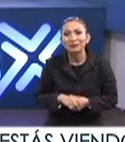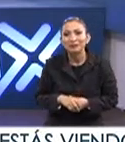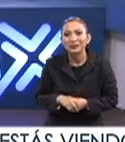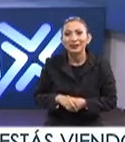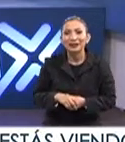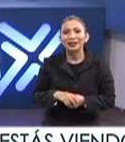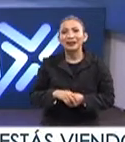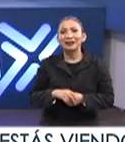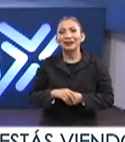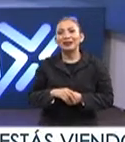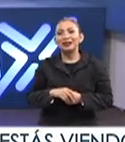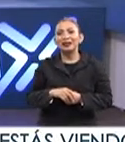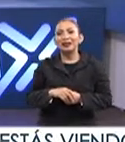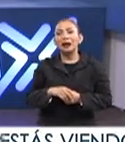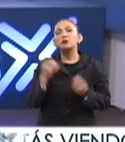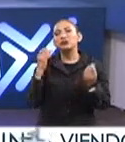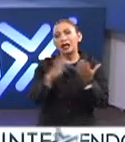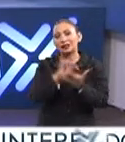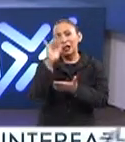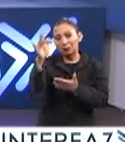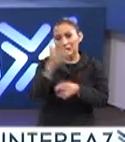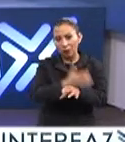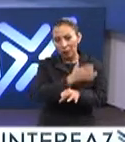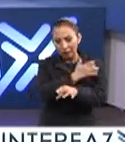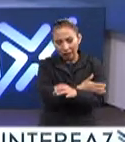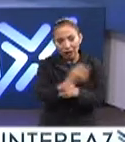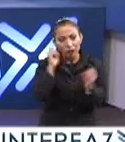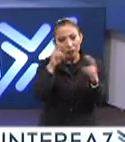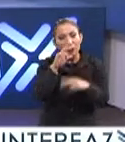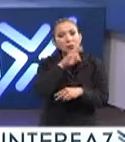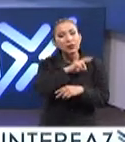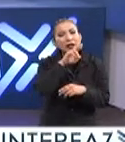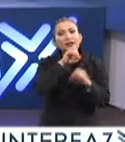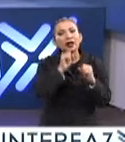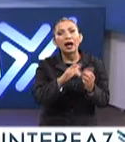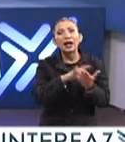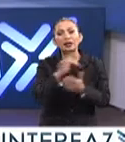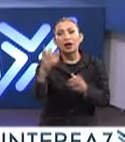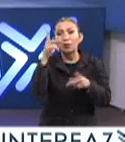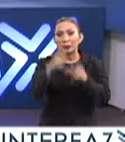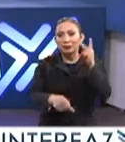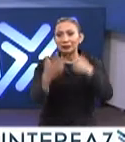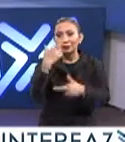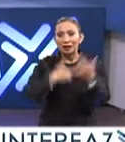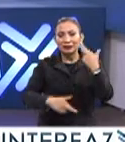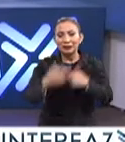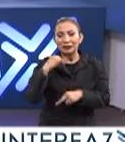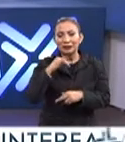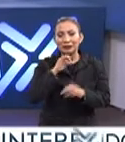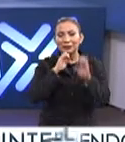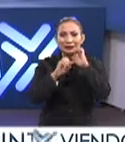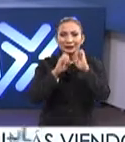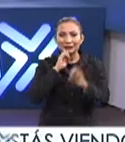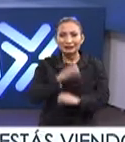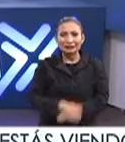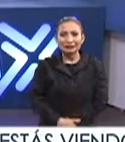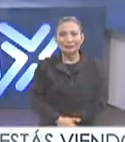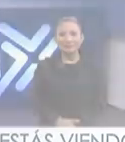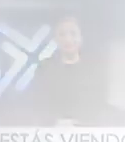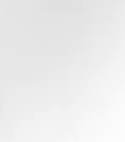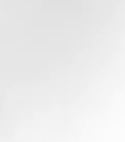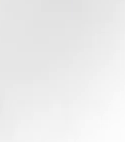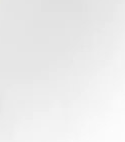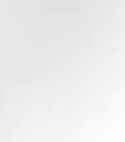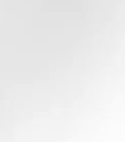Incluso? Bueno, muchísimas gracias por acompañarnos, nos vemos pronto seguramente. Gracias, vamos a hacer una pausa, regresamos más entrevistas. Gracias.